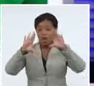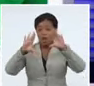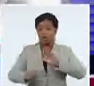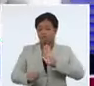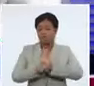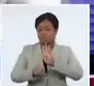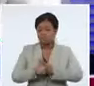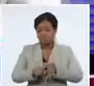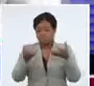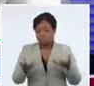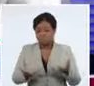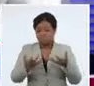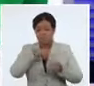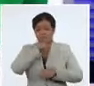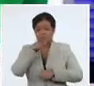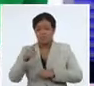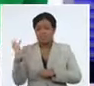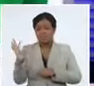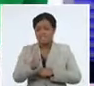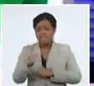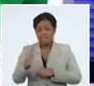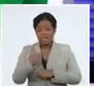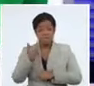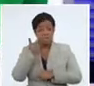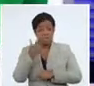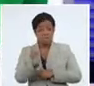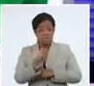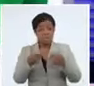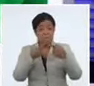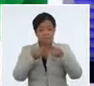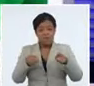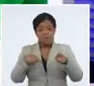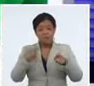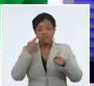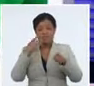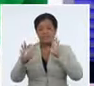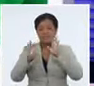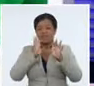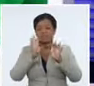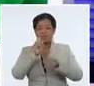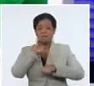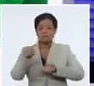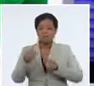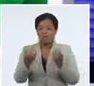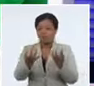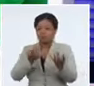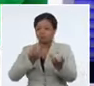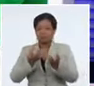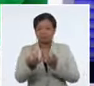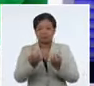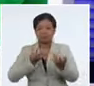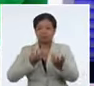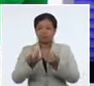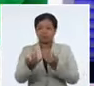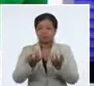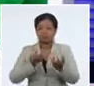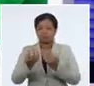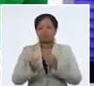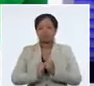amanecer, yo no lo vi, pero los comentarios son eso, que había personas, malecón,